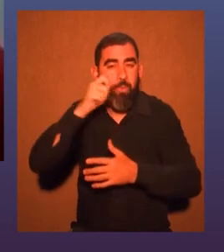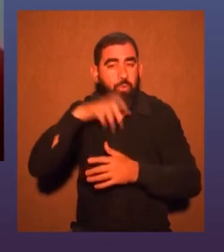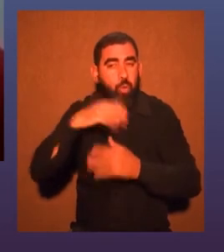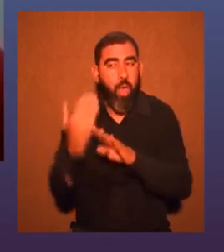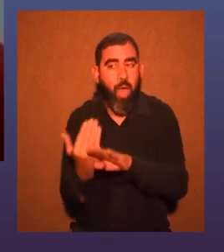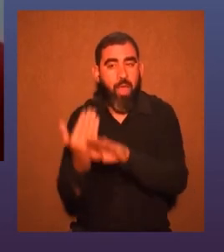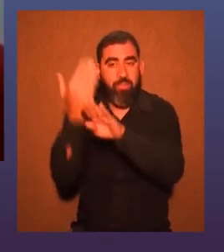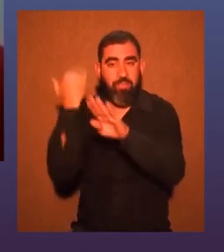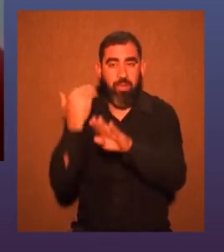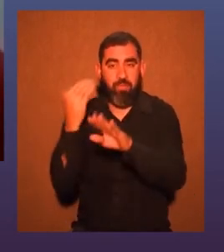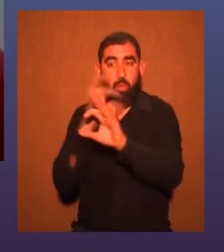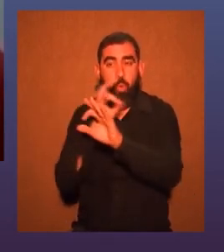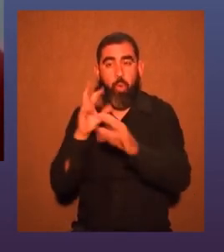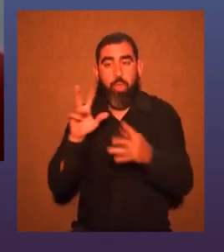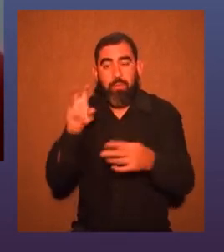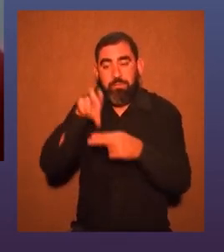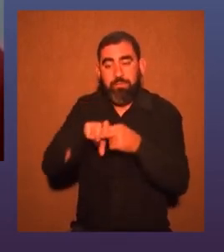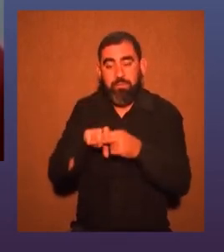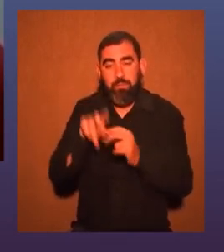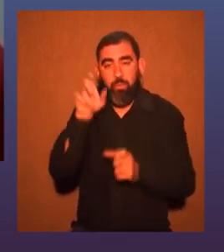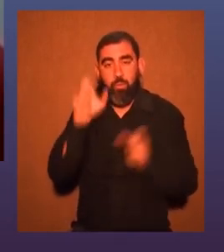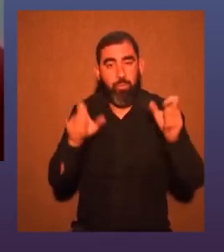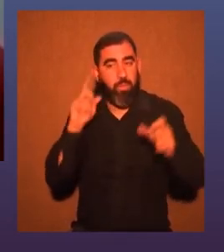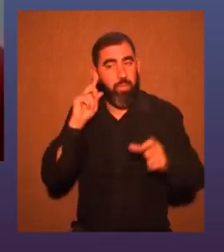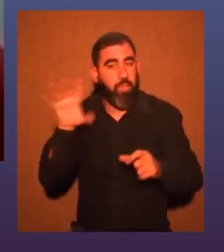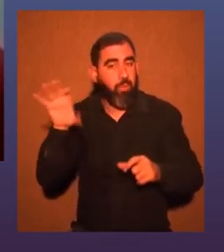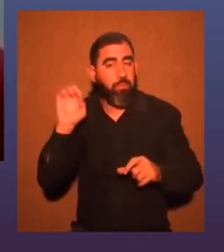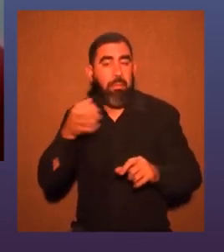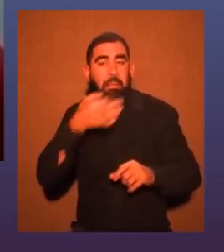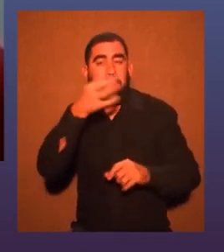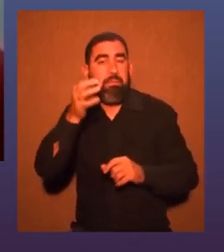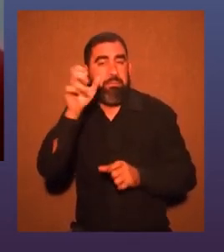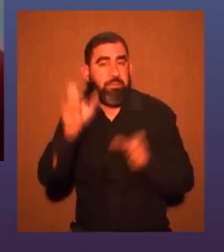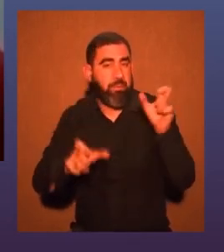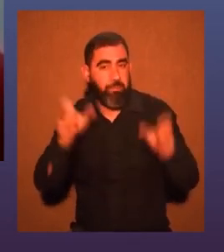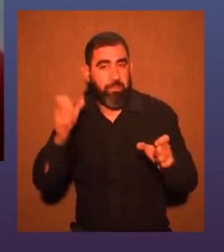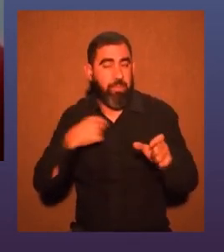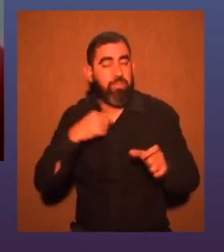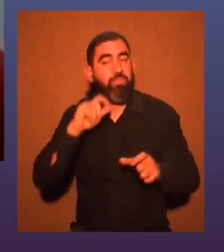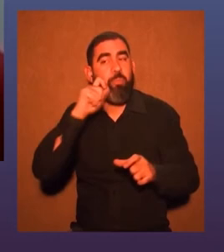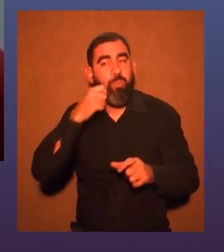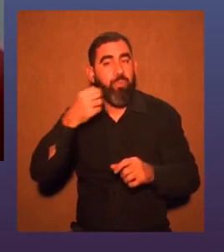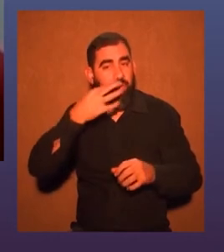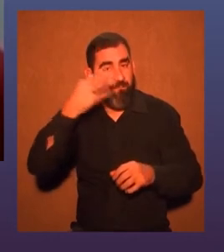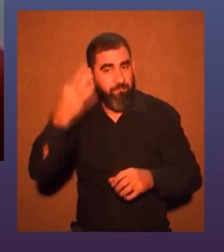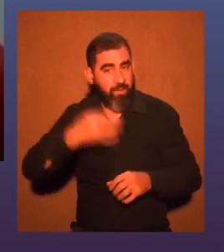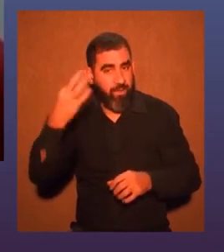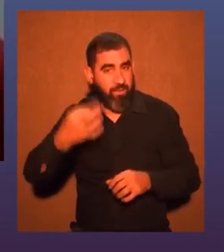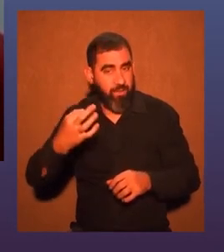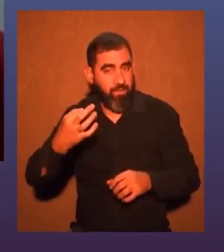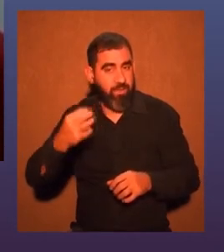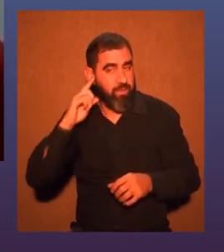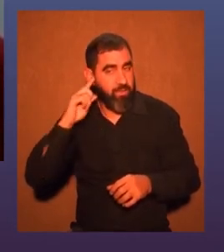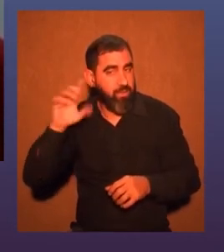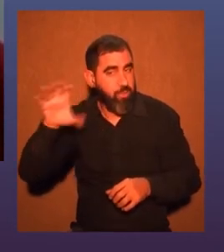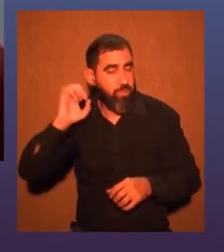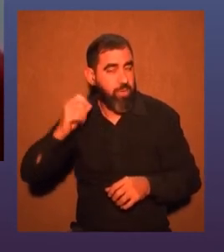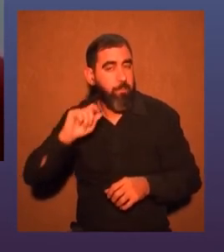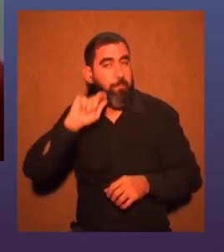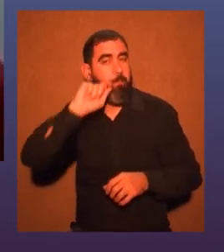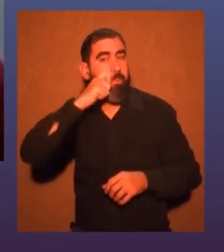gusta estar atrás o entre el público y escuchar qué pasa, ¿viste? Porque ahí vos sentís, ¿no? Escuchar la respiración del público,